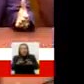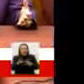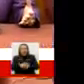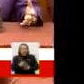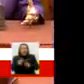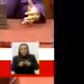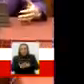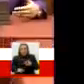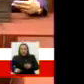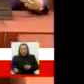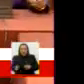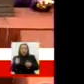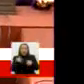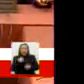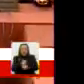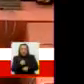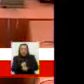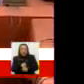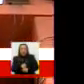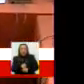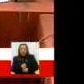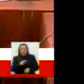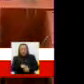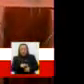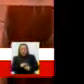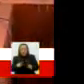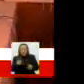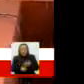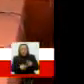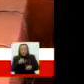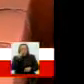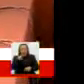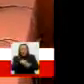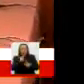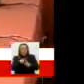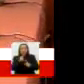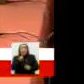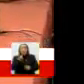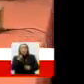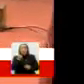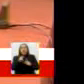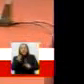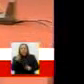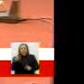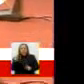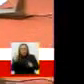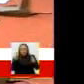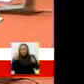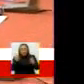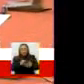gente que tiene un trabajo común y corriente, pero que ven en el Twitter un objetivo